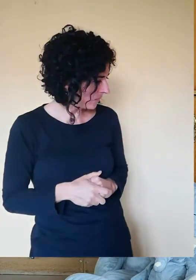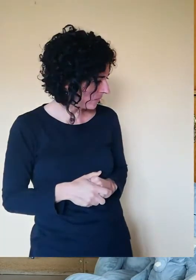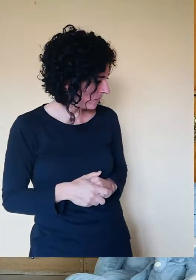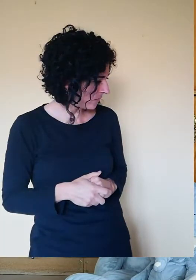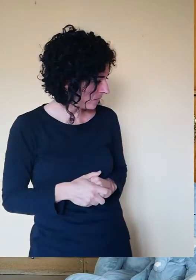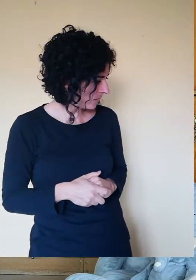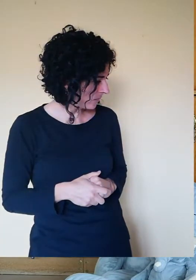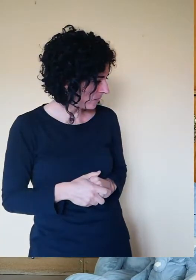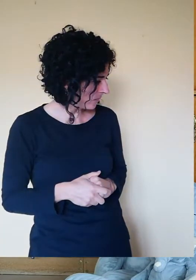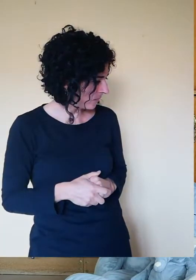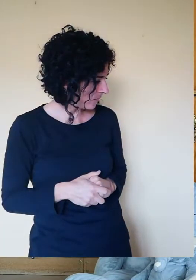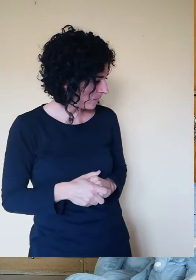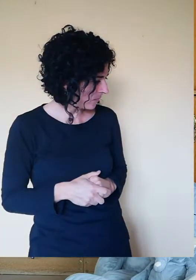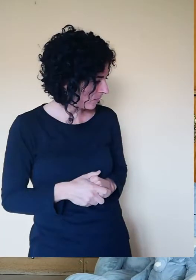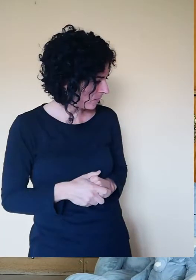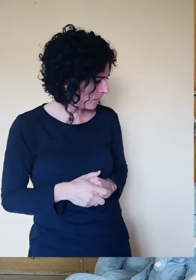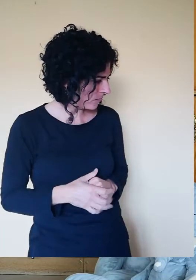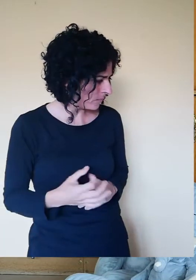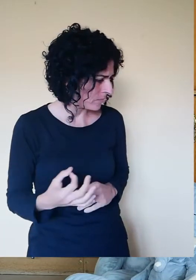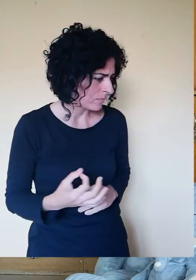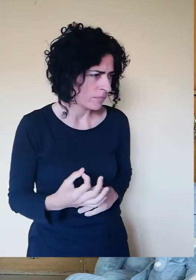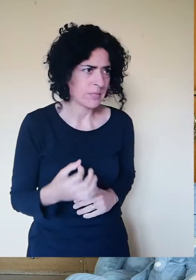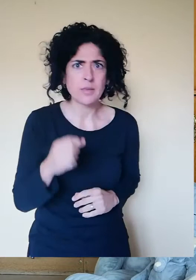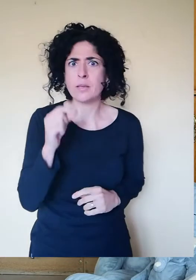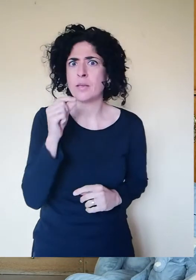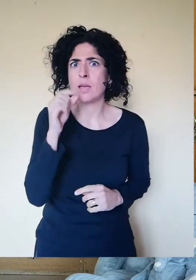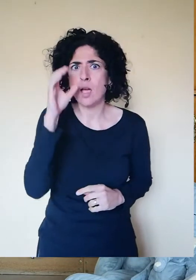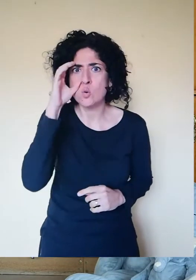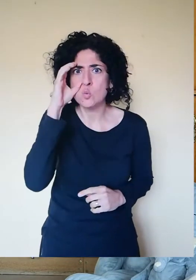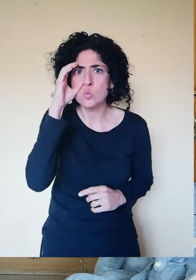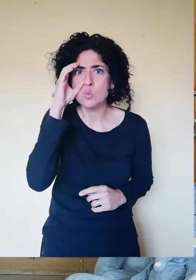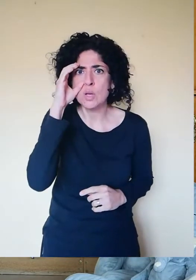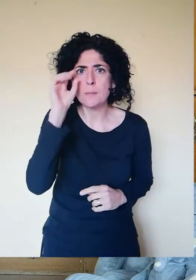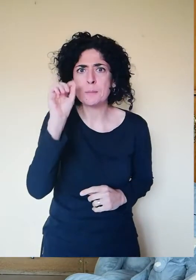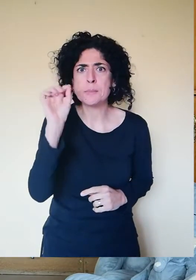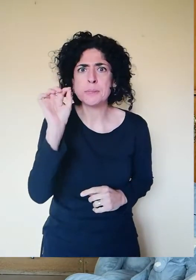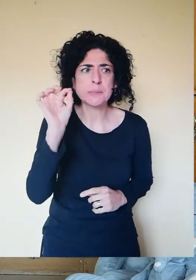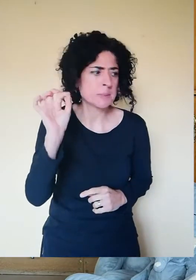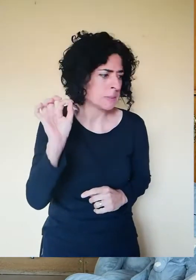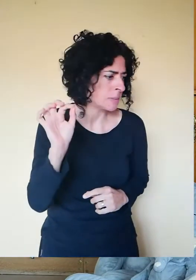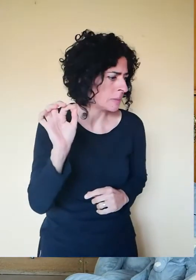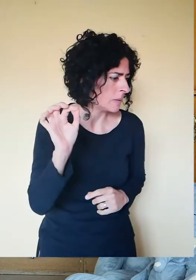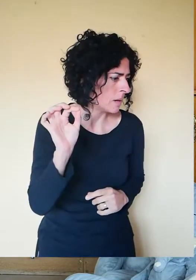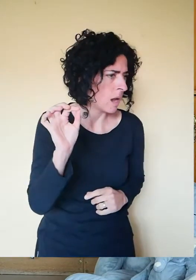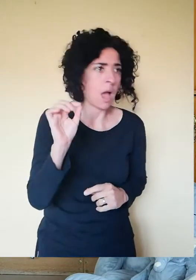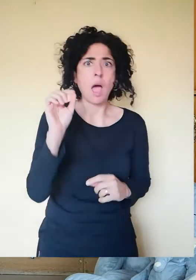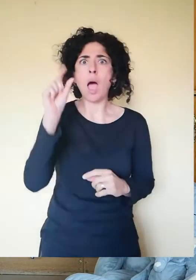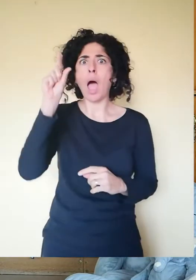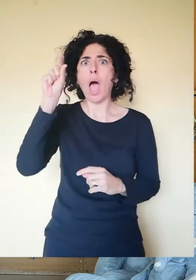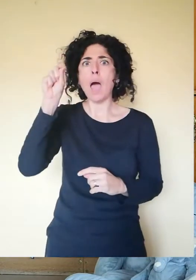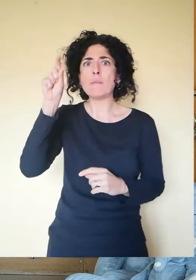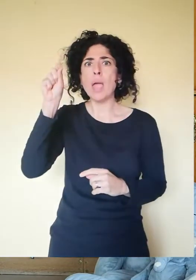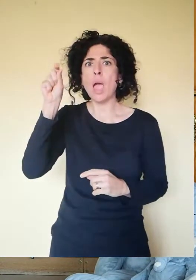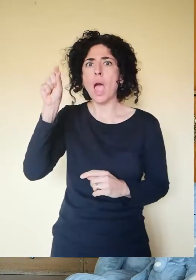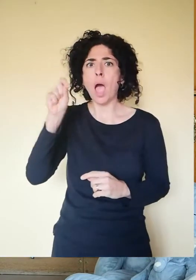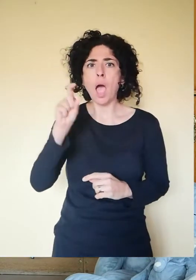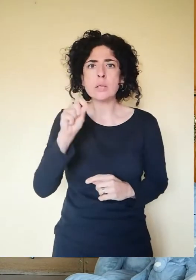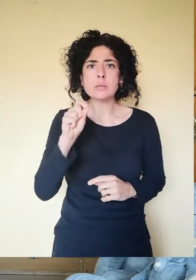¿Y quién está volando? Se oye bzzz. ¿Lo oís? Son las